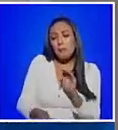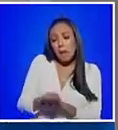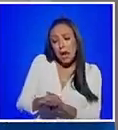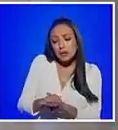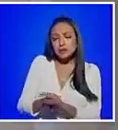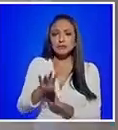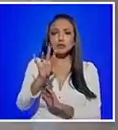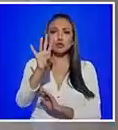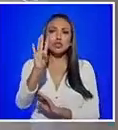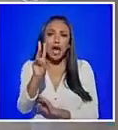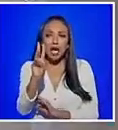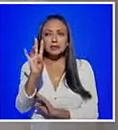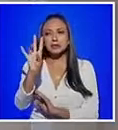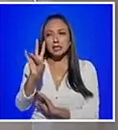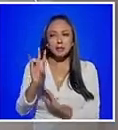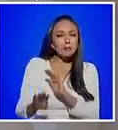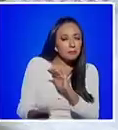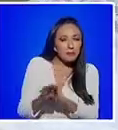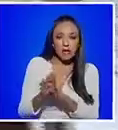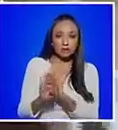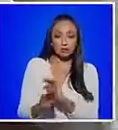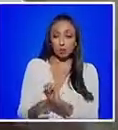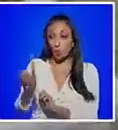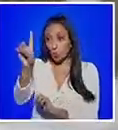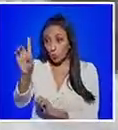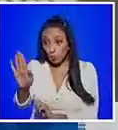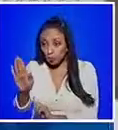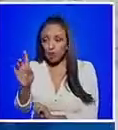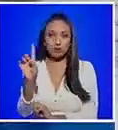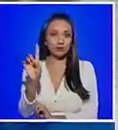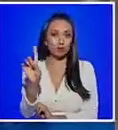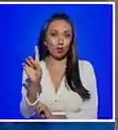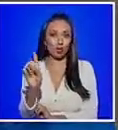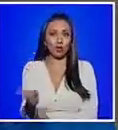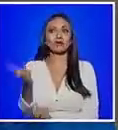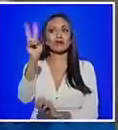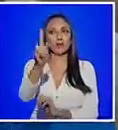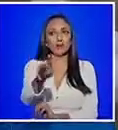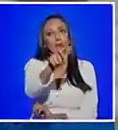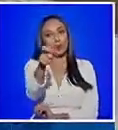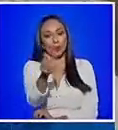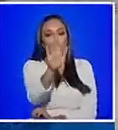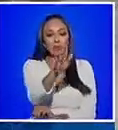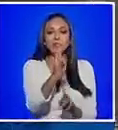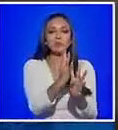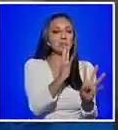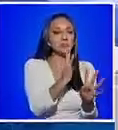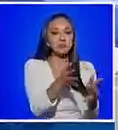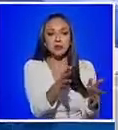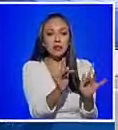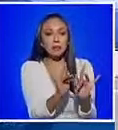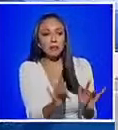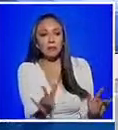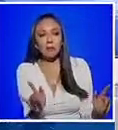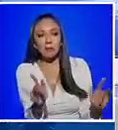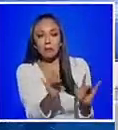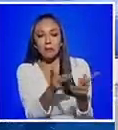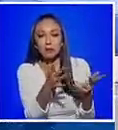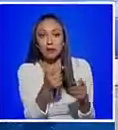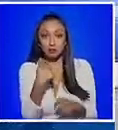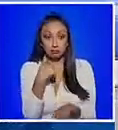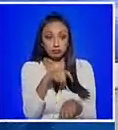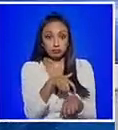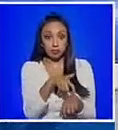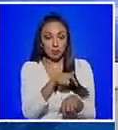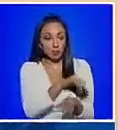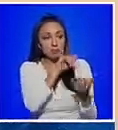6 o 7. No es el único, ni tampoco es una coincidencia. En este otro, las sillas estaban libres. Durante el tiempo que estuvimos